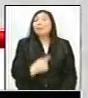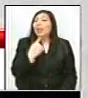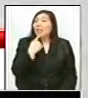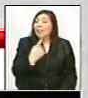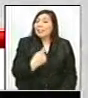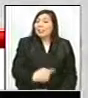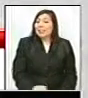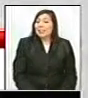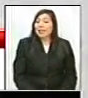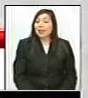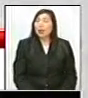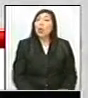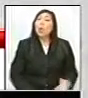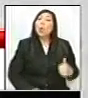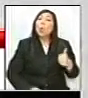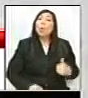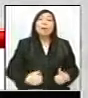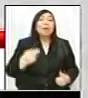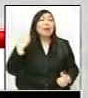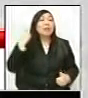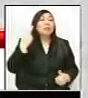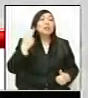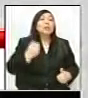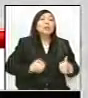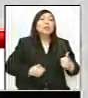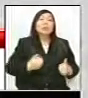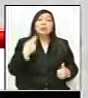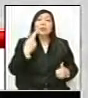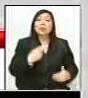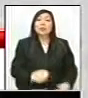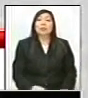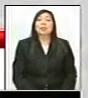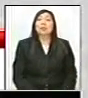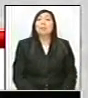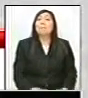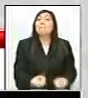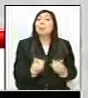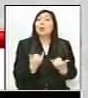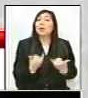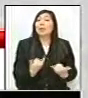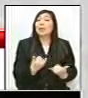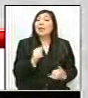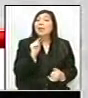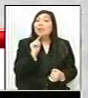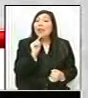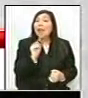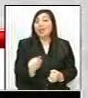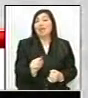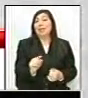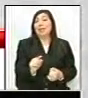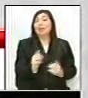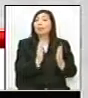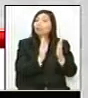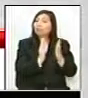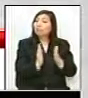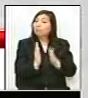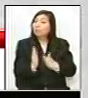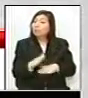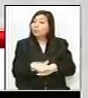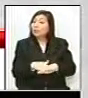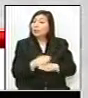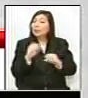lo siguiente: ¿cuál es la razón? Se dice, la razón es porque es él quien coordina las acciones